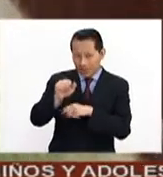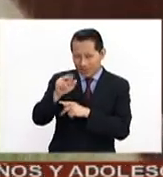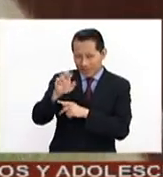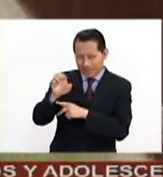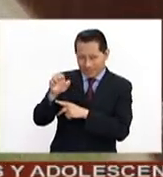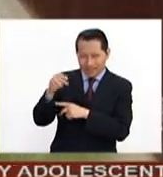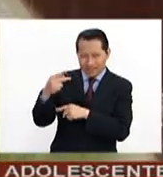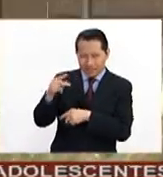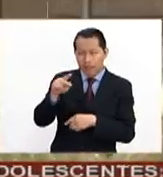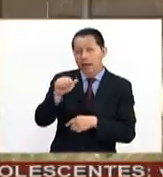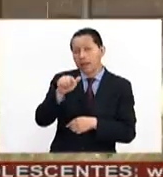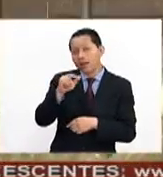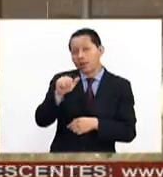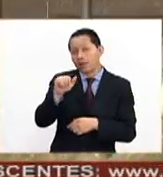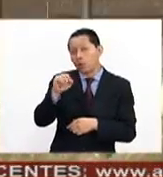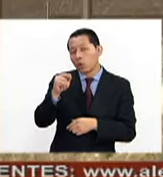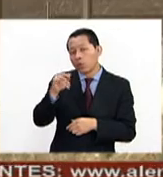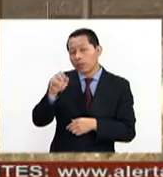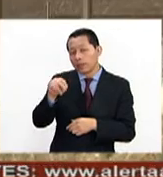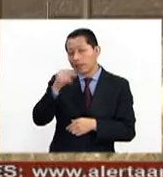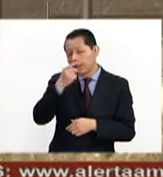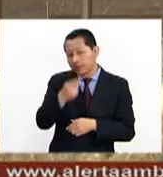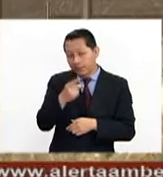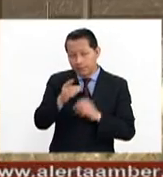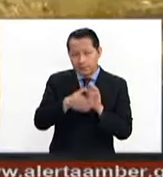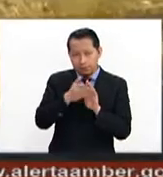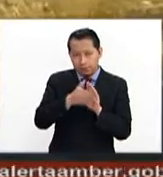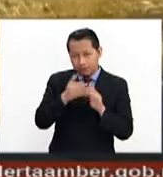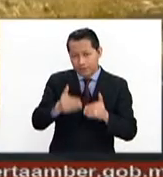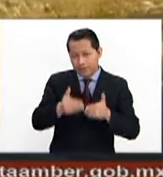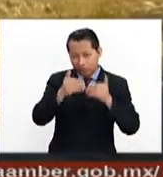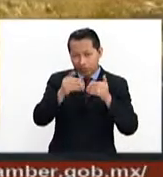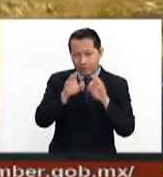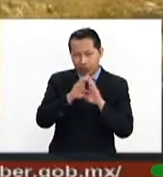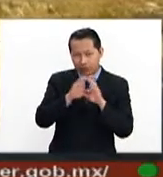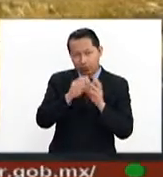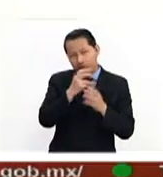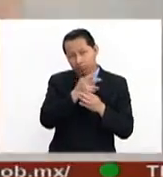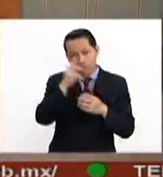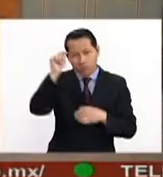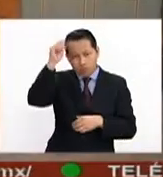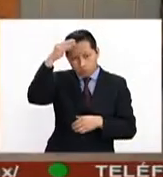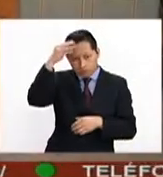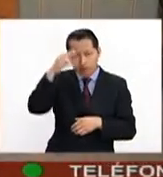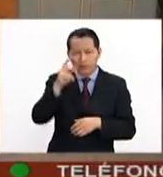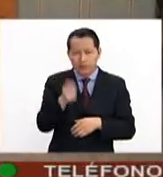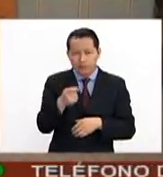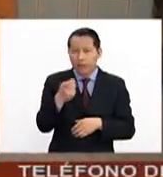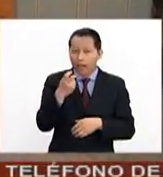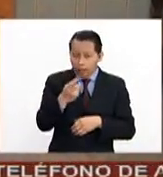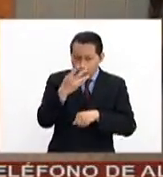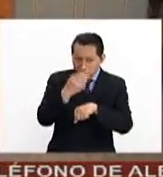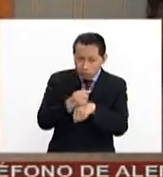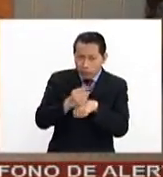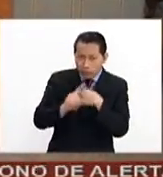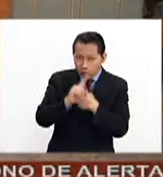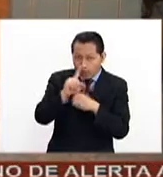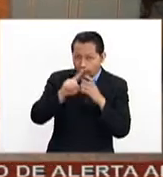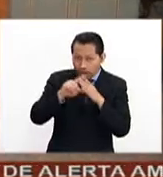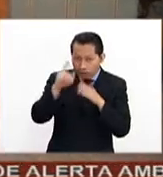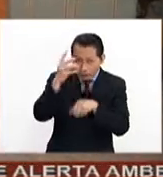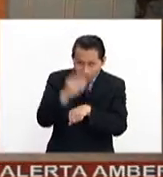Ángela Holguín rechazó que la construcción de un muro fronterizo como el que plantea el presidente Trump sea la solución al problema